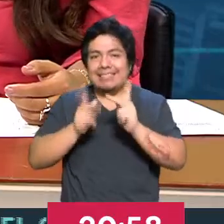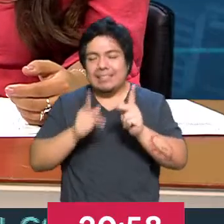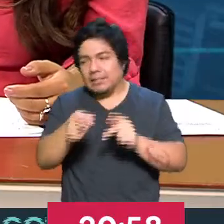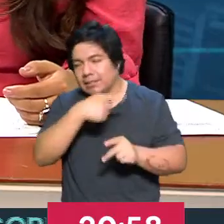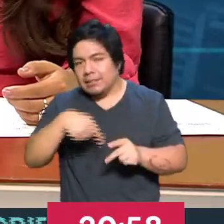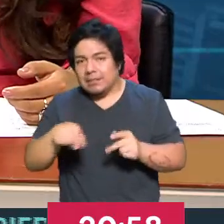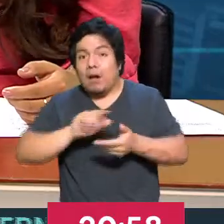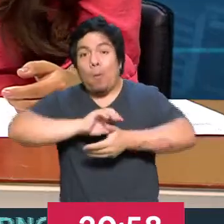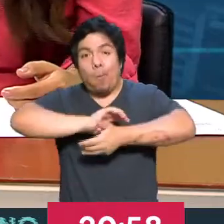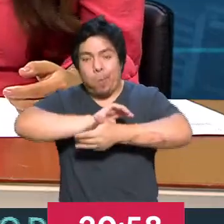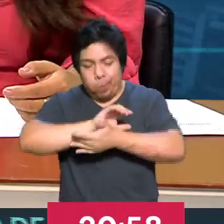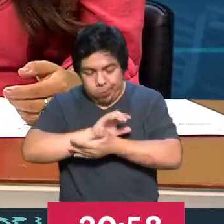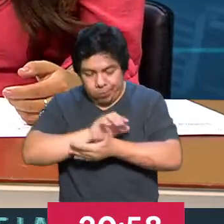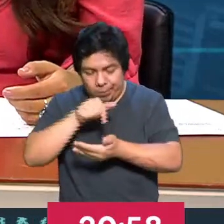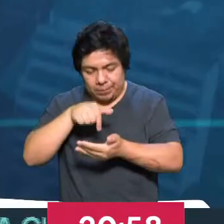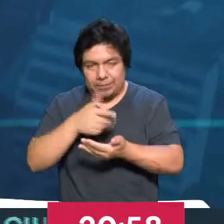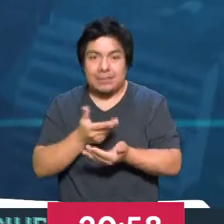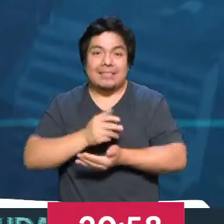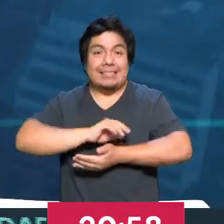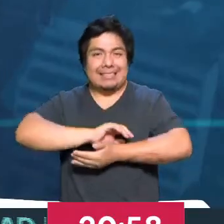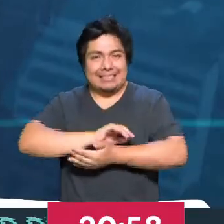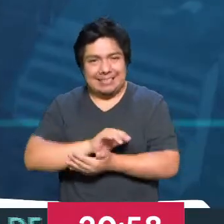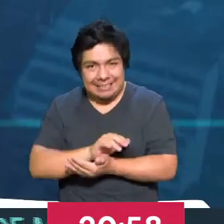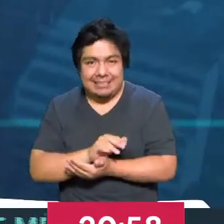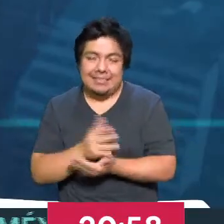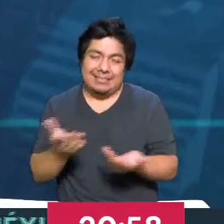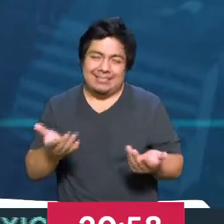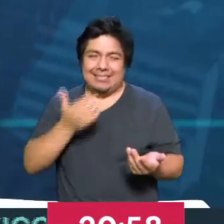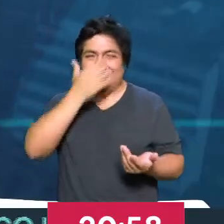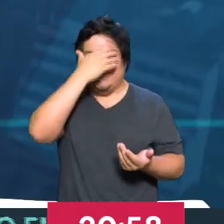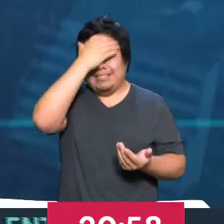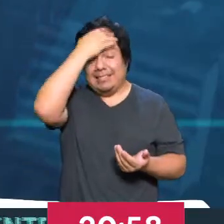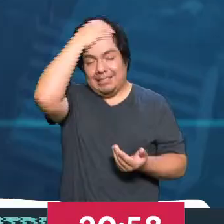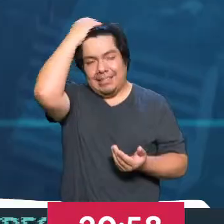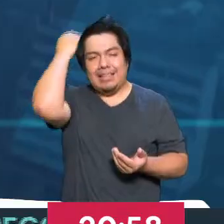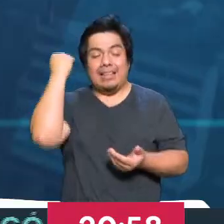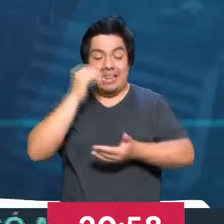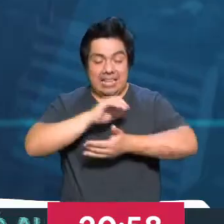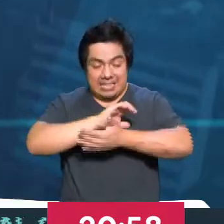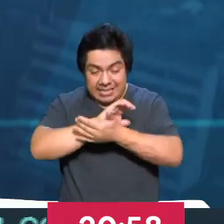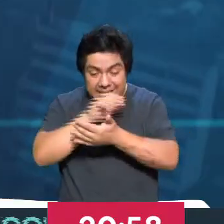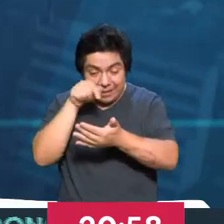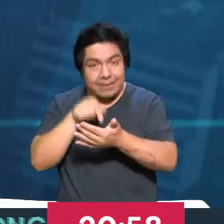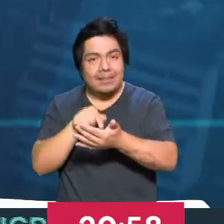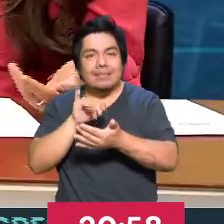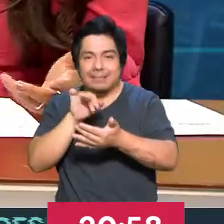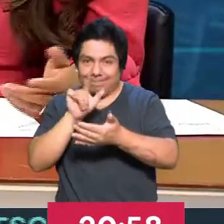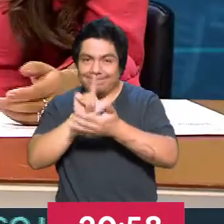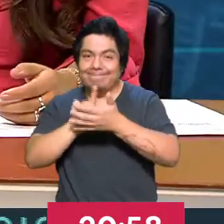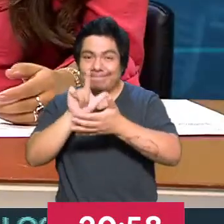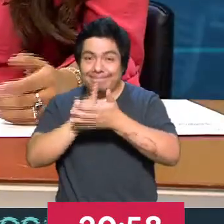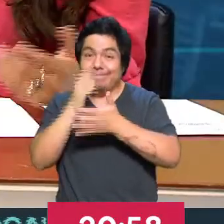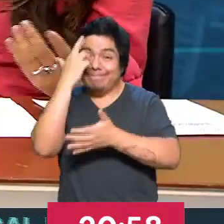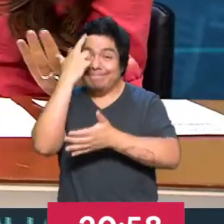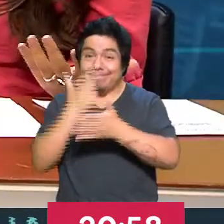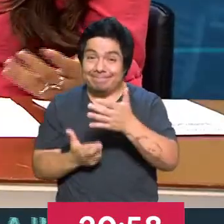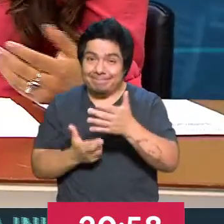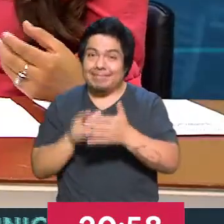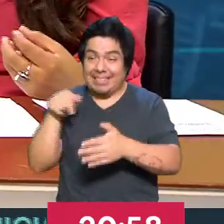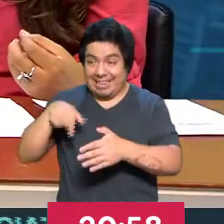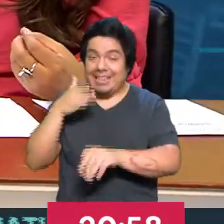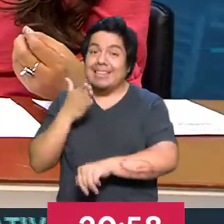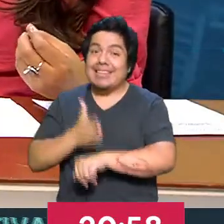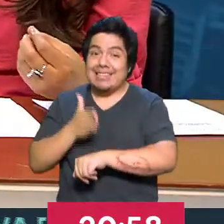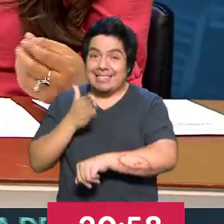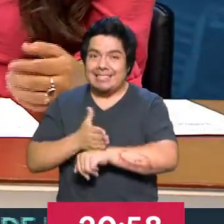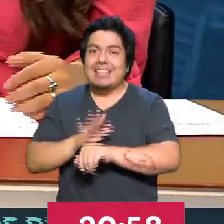la discriminación, digo, en este caso puntual, pero en general, es un delito que se castiga en la Ciudad de México. Así y que evidentemente ya